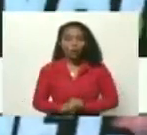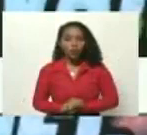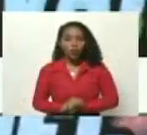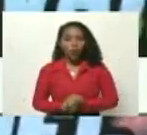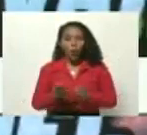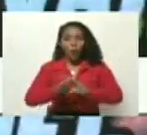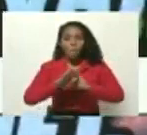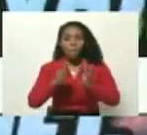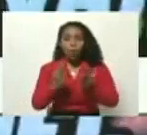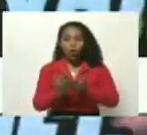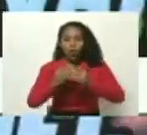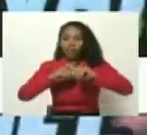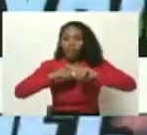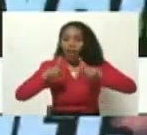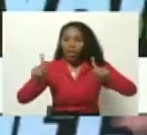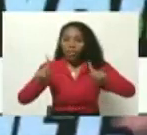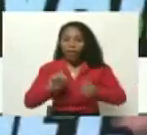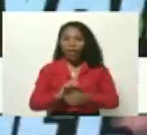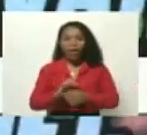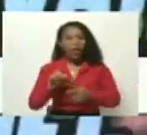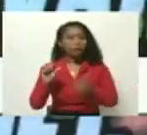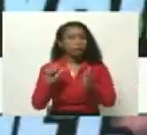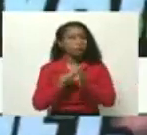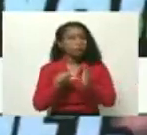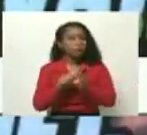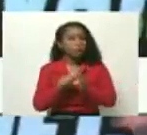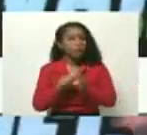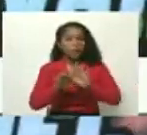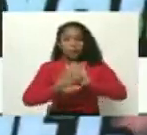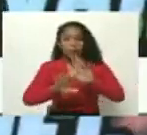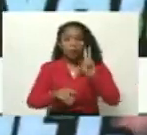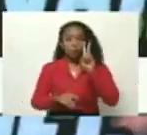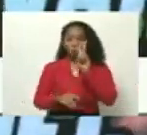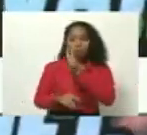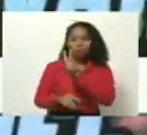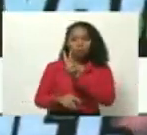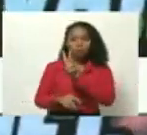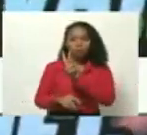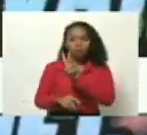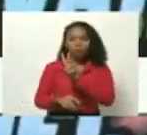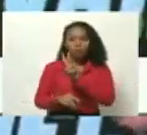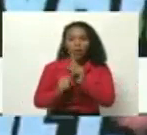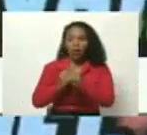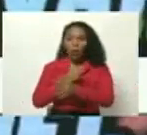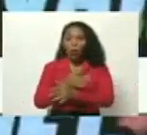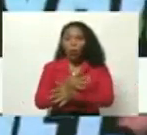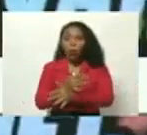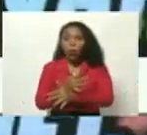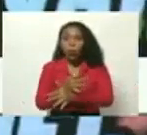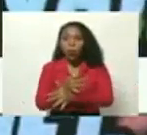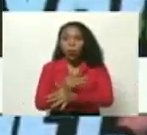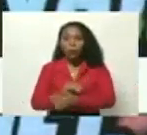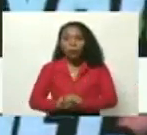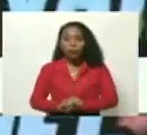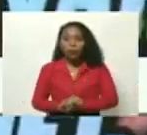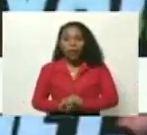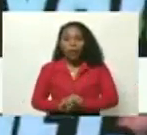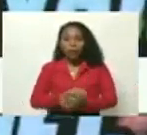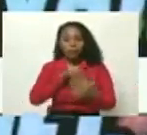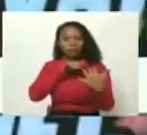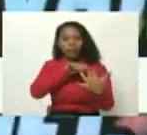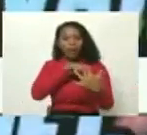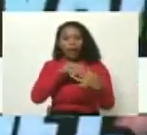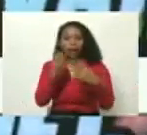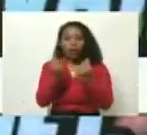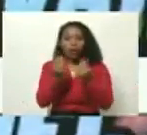mundo multipolar, donde ya vemos el juego de la guerra